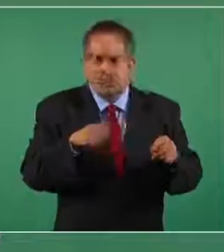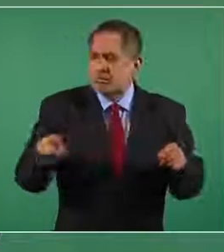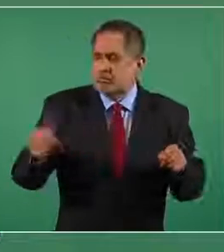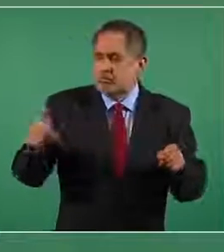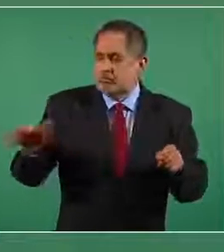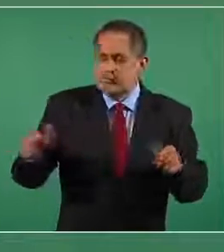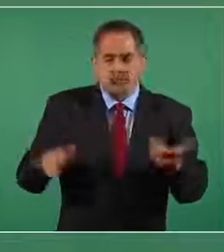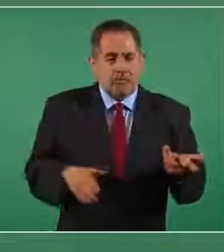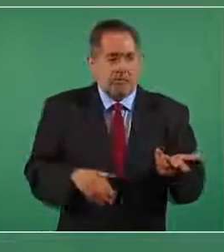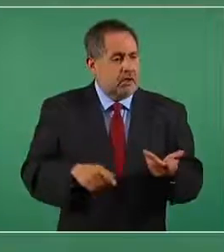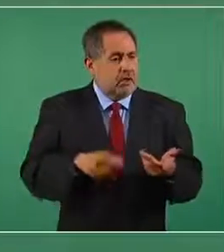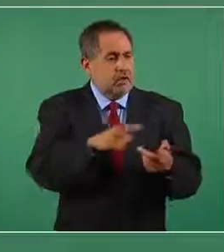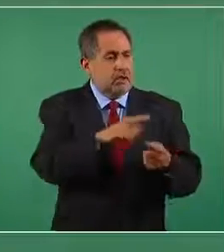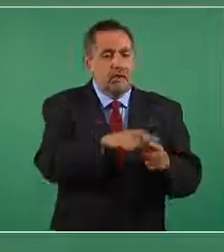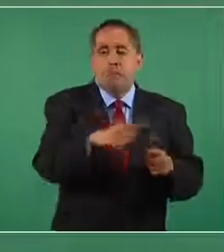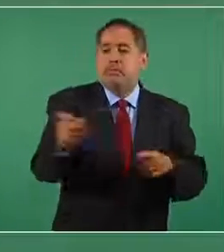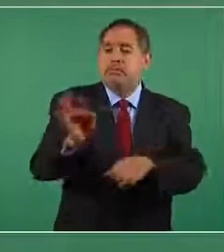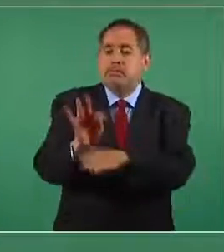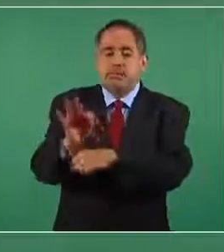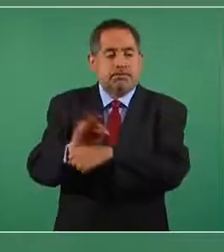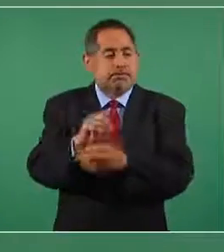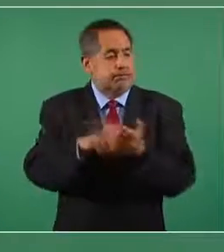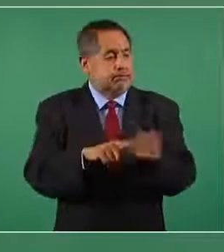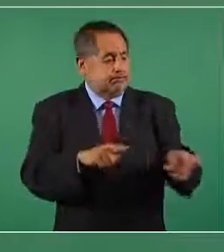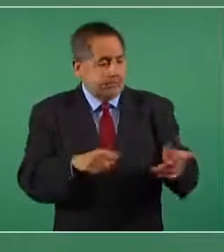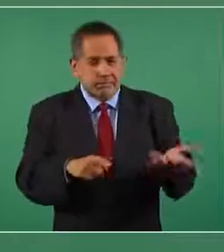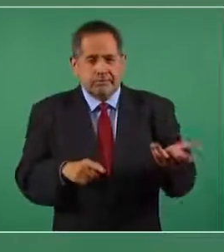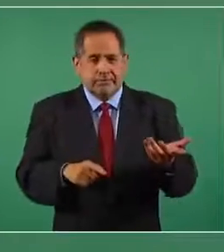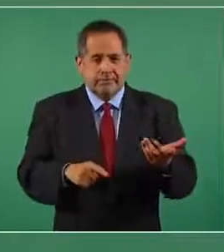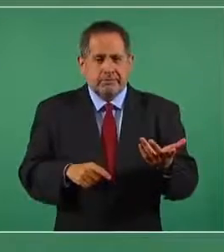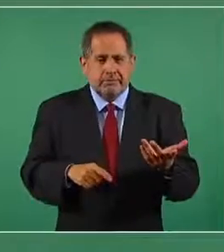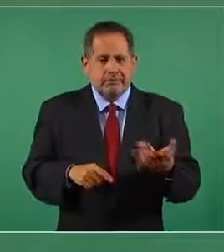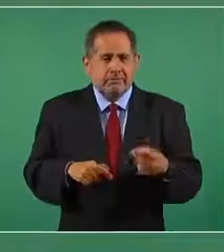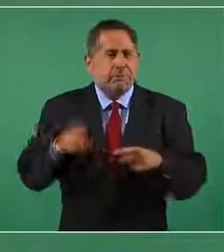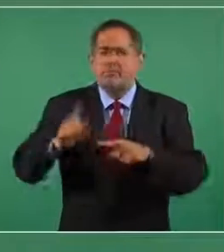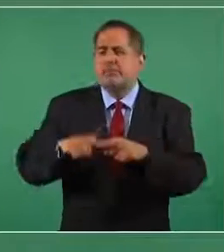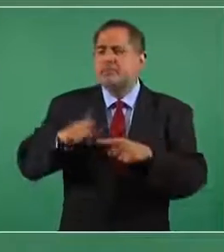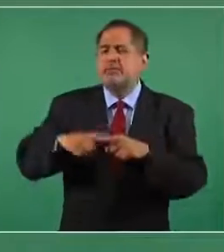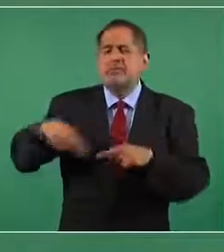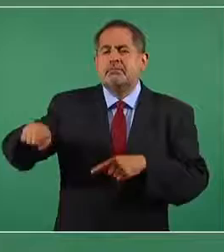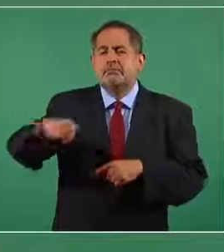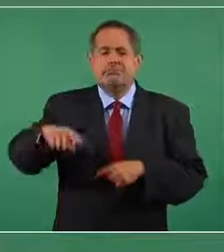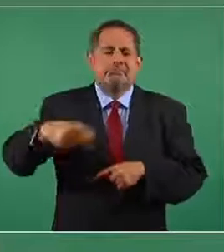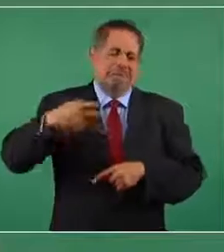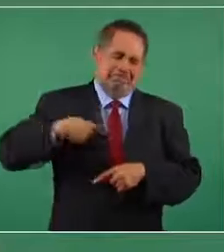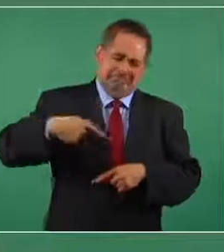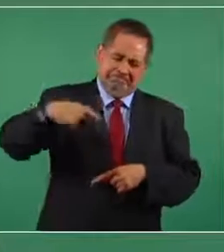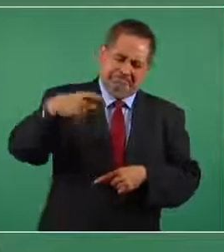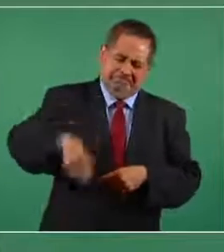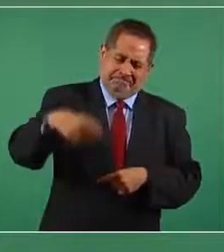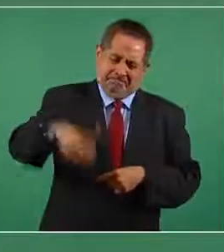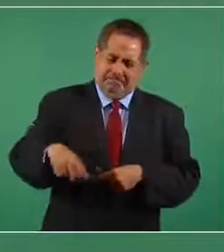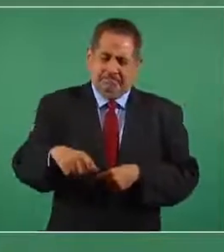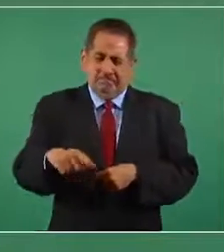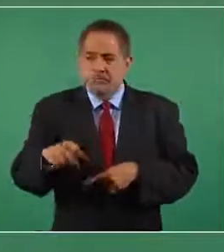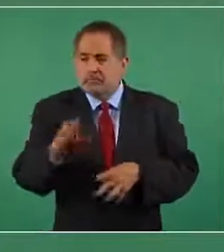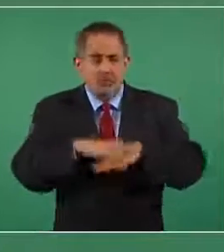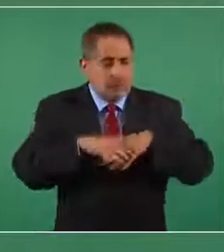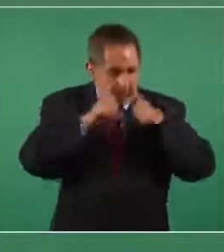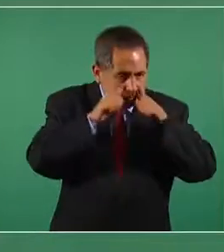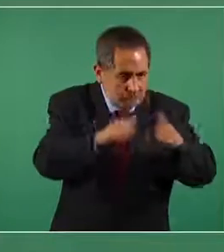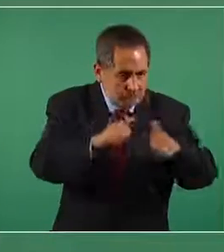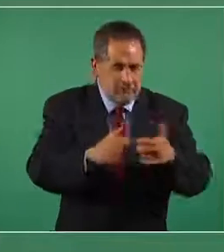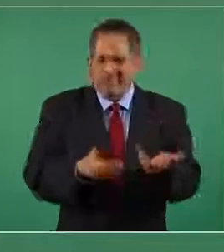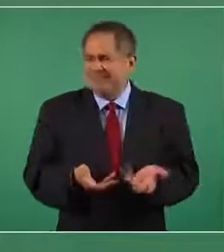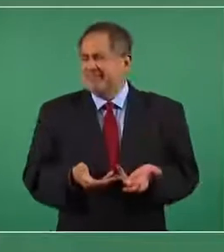por defender a sus clientes? ¿Y quiénes son sus clientes? Pues los que tienen mucho